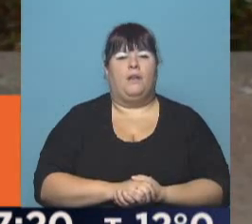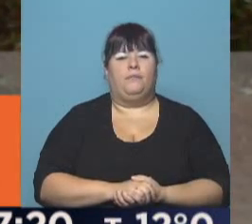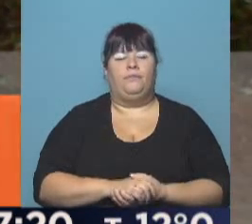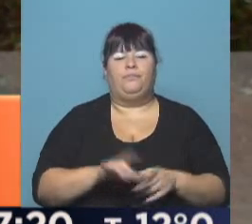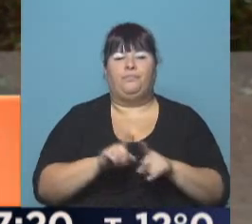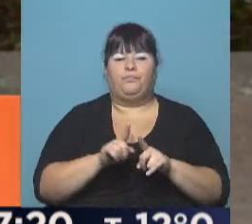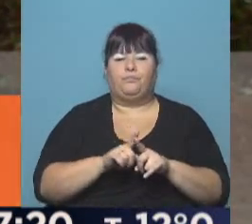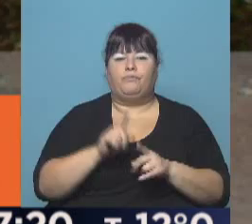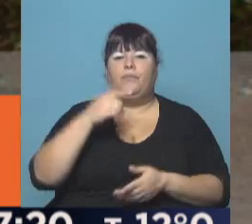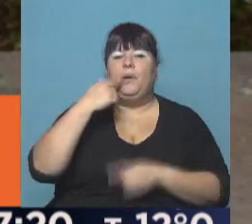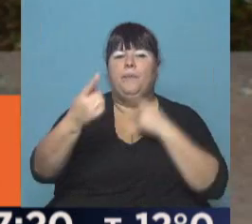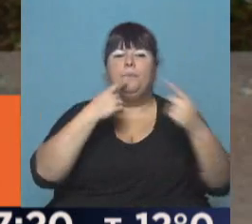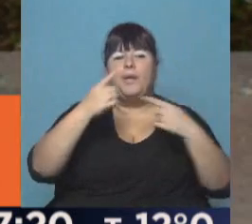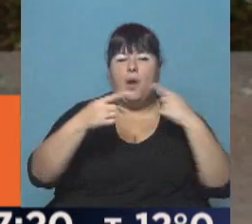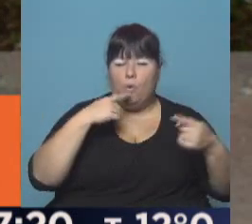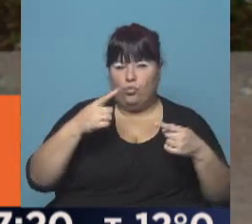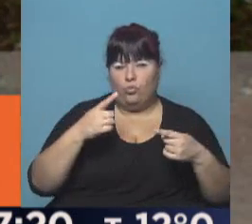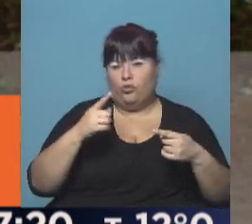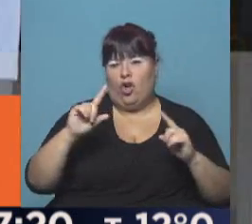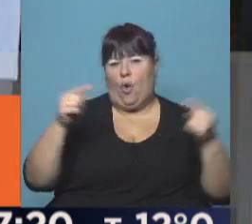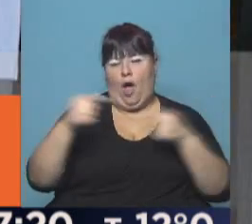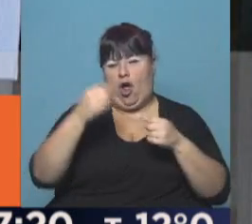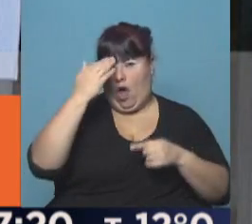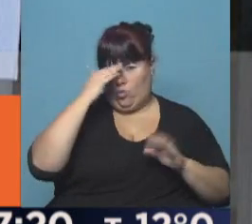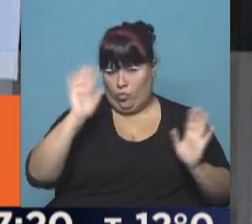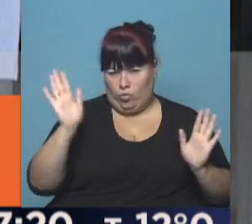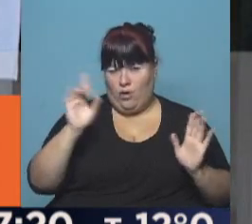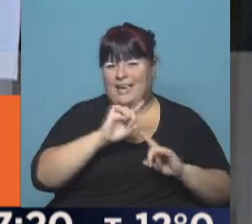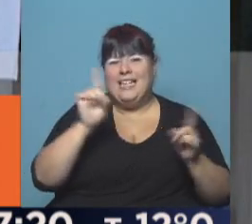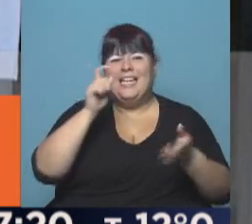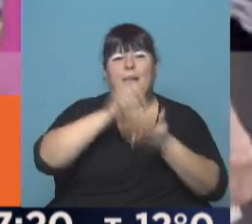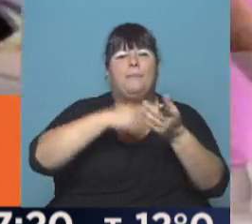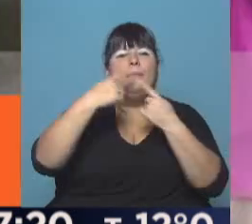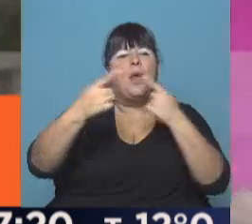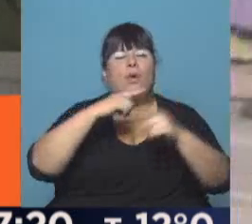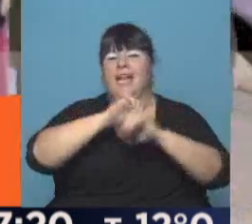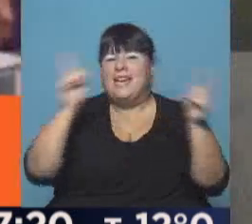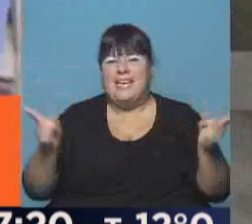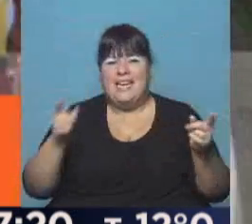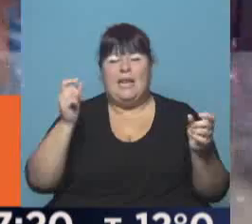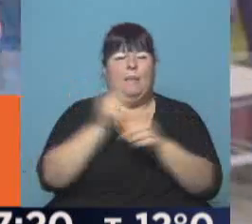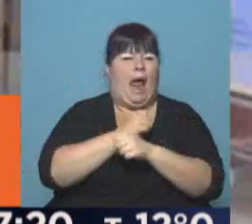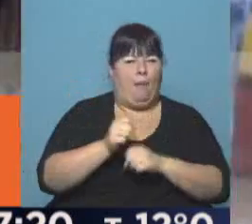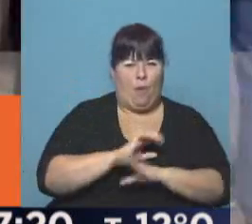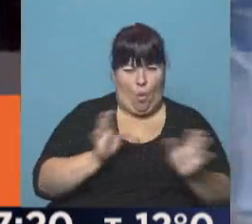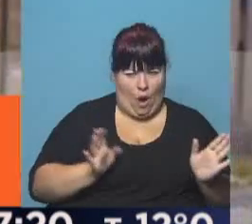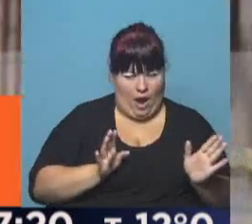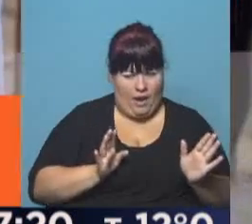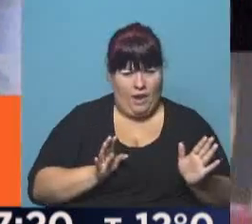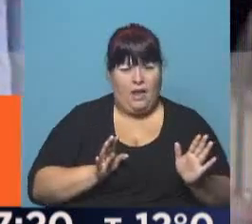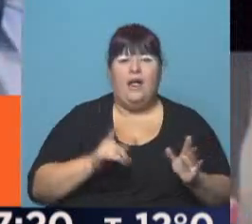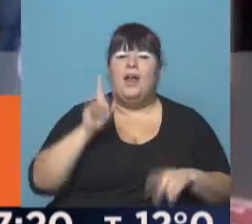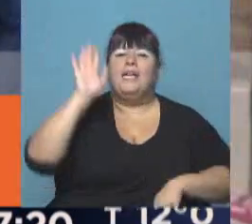un referéndum inconstitucional. No hubo ni el referéndum consultivo ni el referéndum aprobatorio.